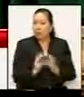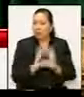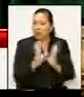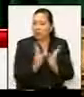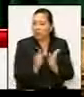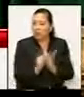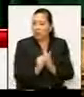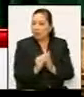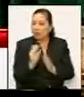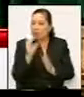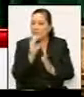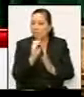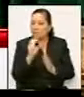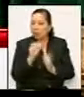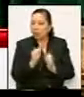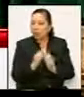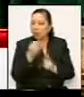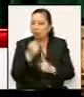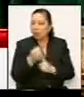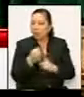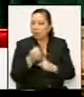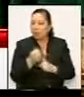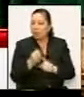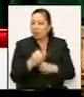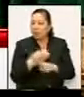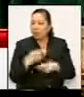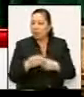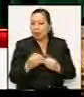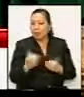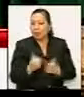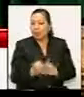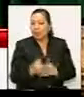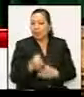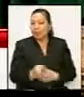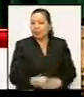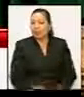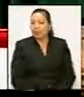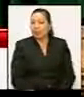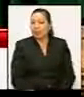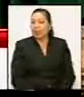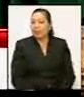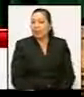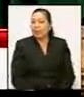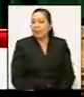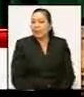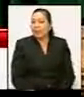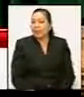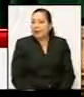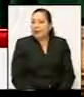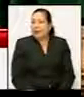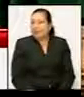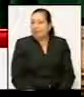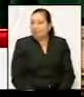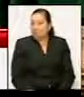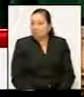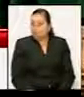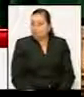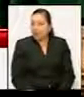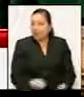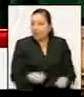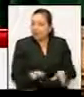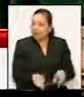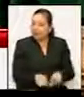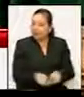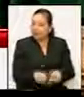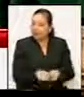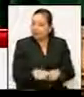bloque buscando luchar en forma frontal contra la anemia. Siguiente, por favor. Y así como hacemos